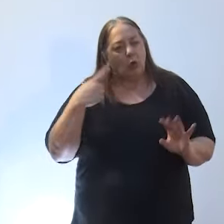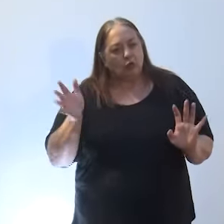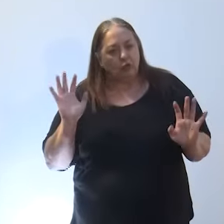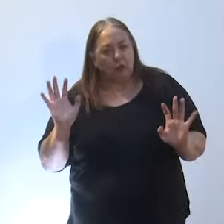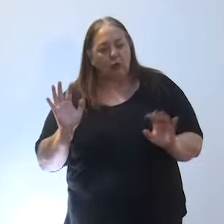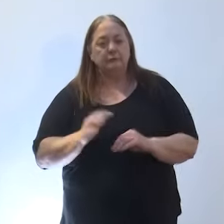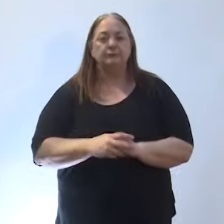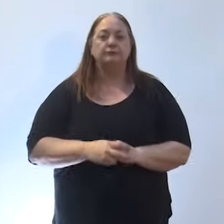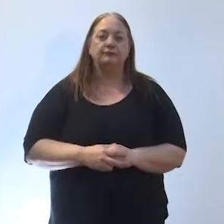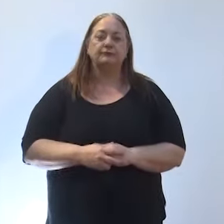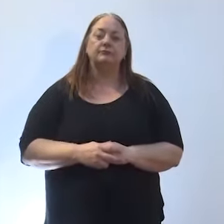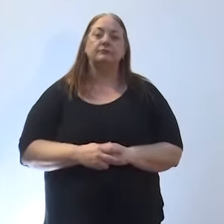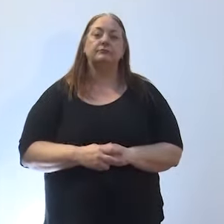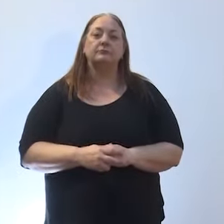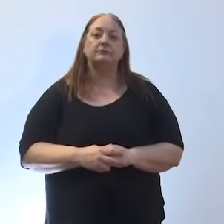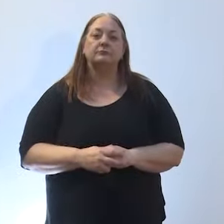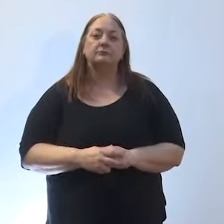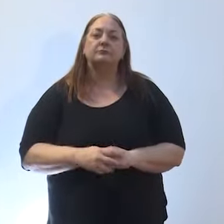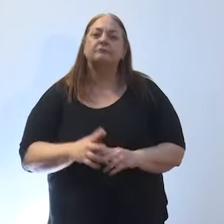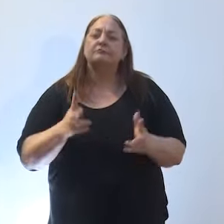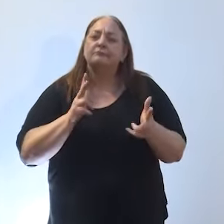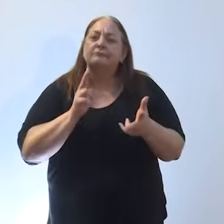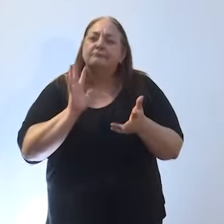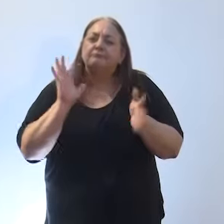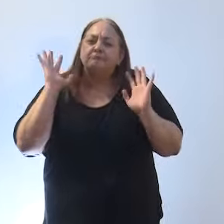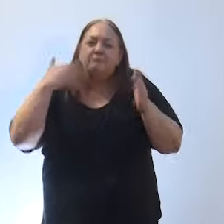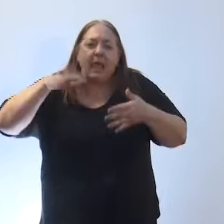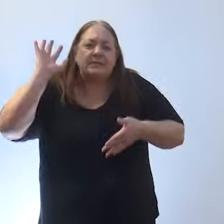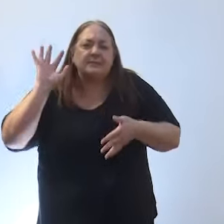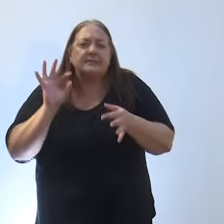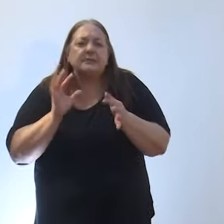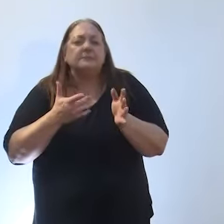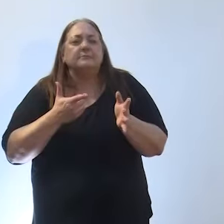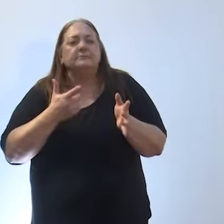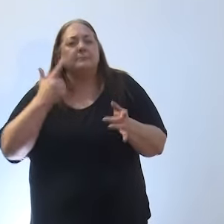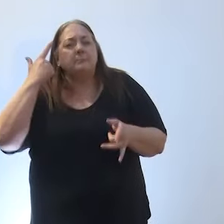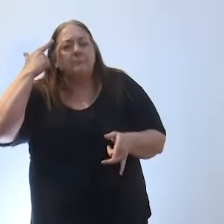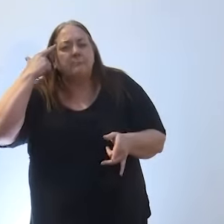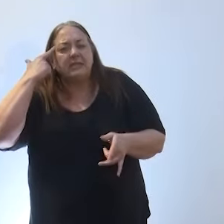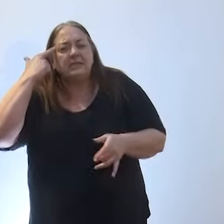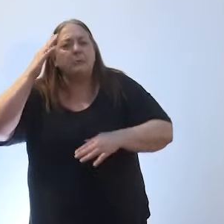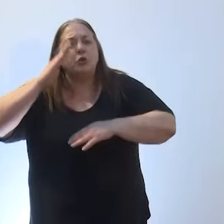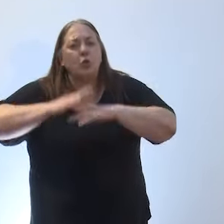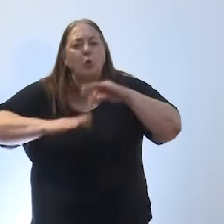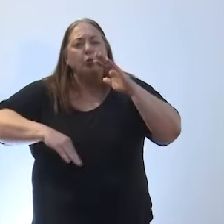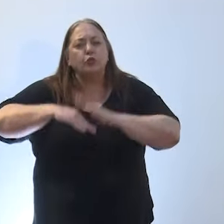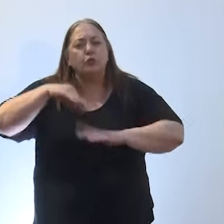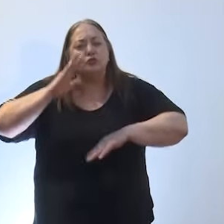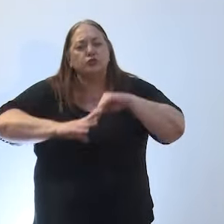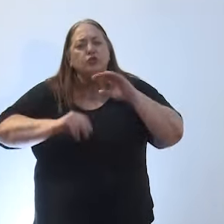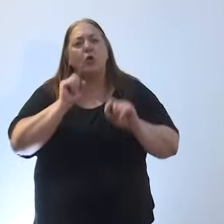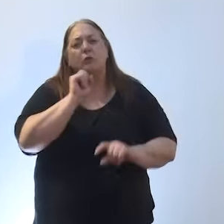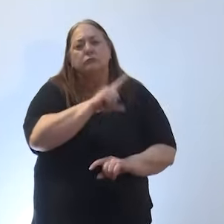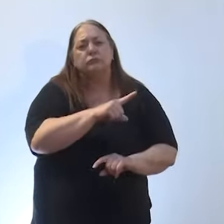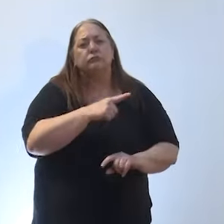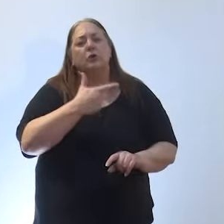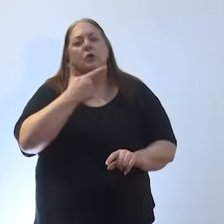del de las interpretaciones acerca del pensamiento a la construcción de la subjetividad de la